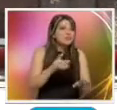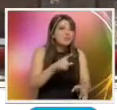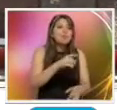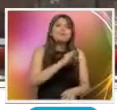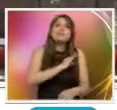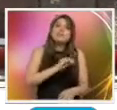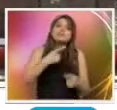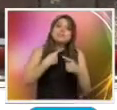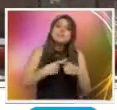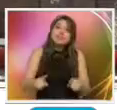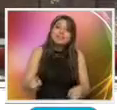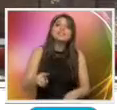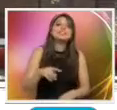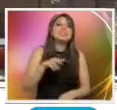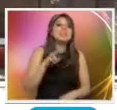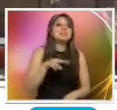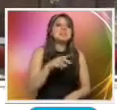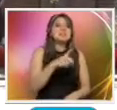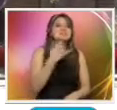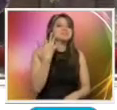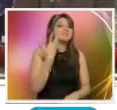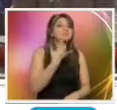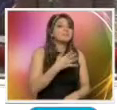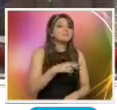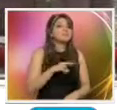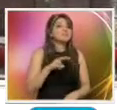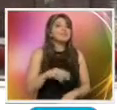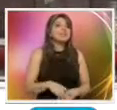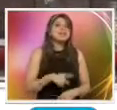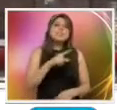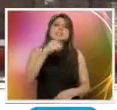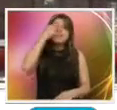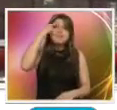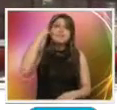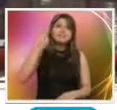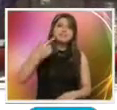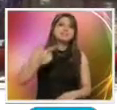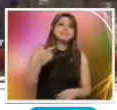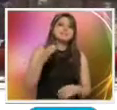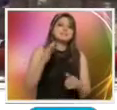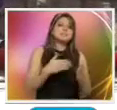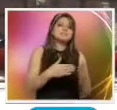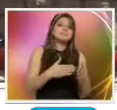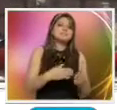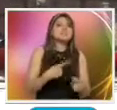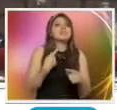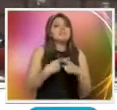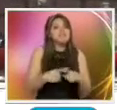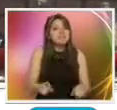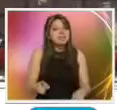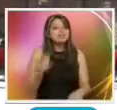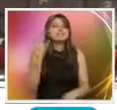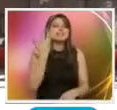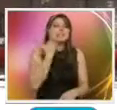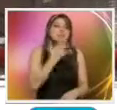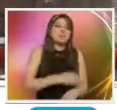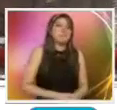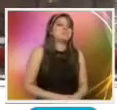mucho mejor los ingredientes. Claro, además este plato es un plato muy sencillo, es muy rico, ¿no? Es algo diferente. Sí, claro.